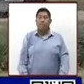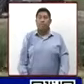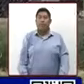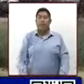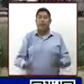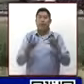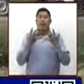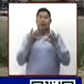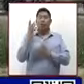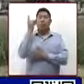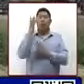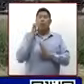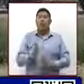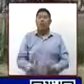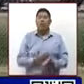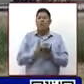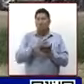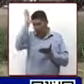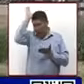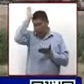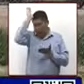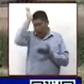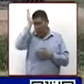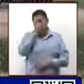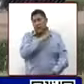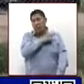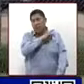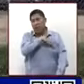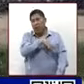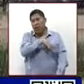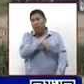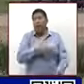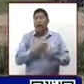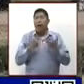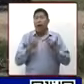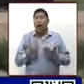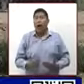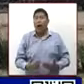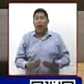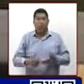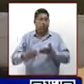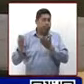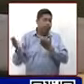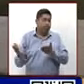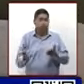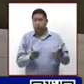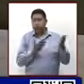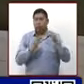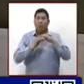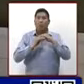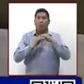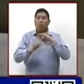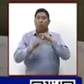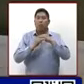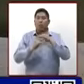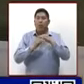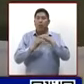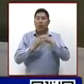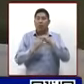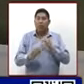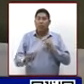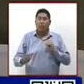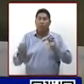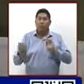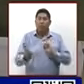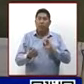Nueve ciudadanos bolivianos fueron expulsados del país vecino de Chile. En estos momentos están siendo llevados en un micro hacia la Fuerza